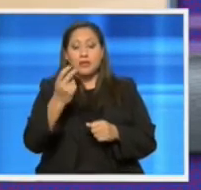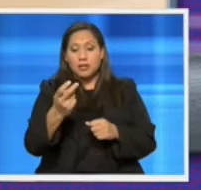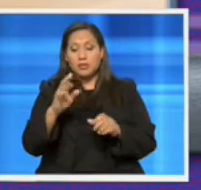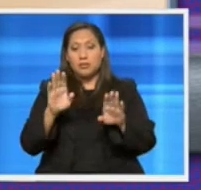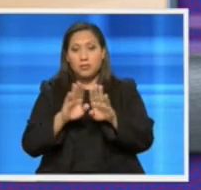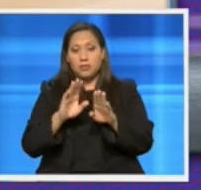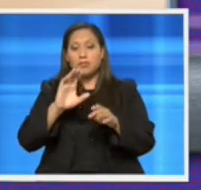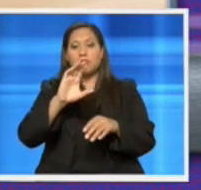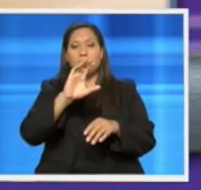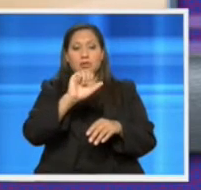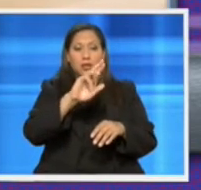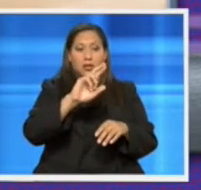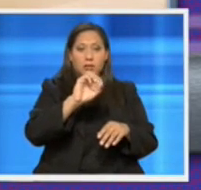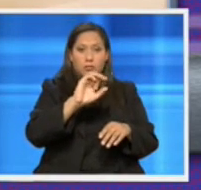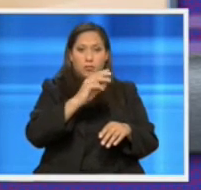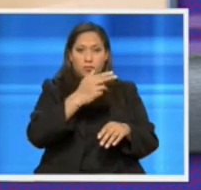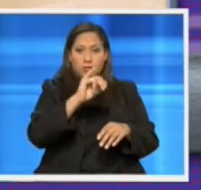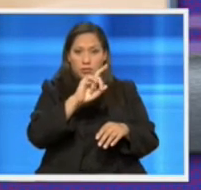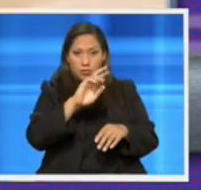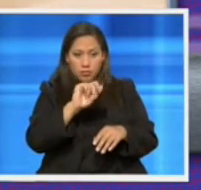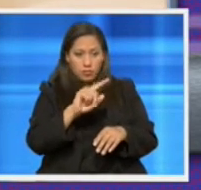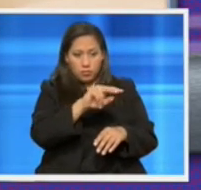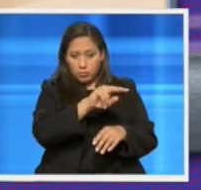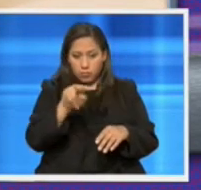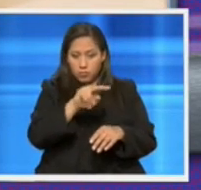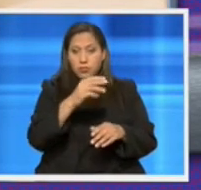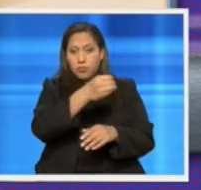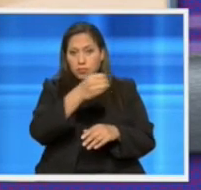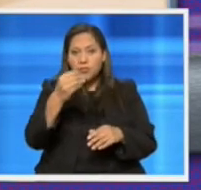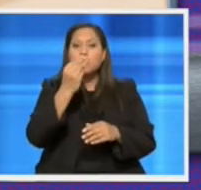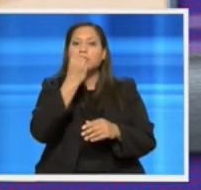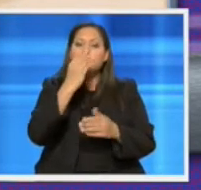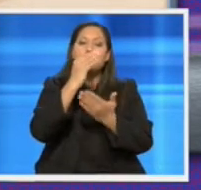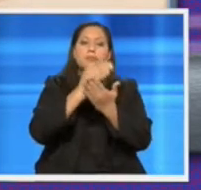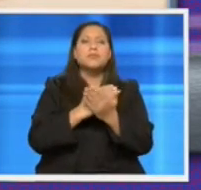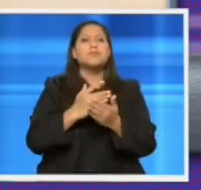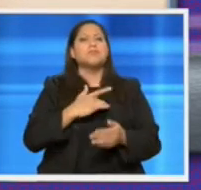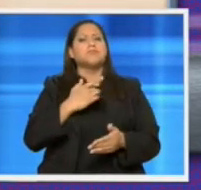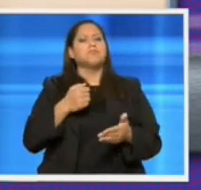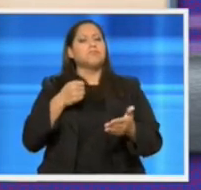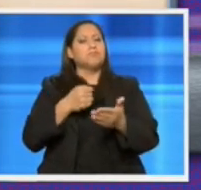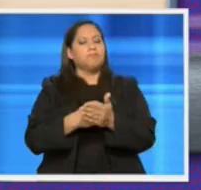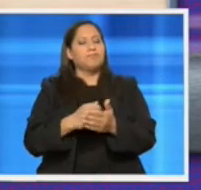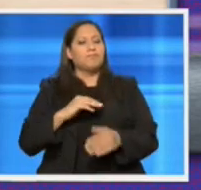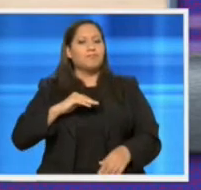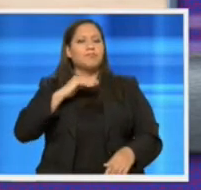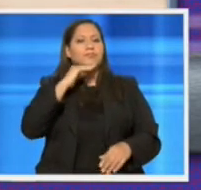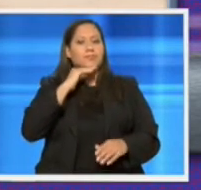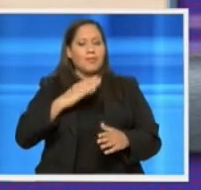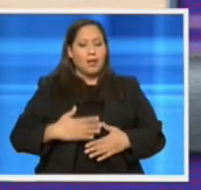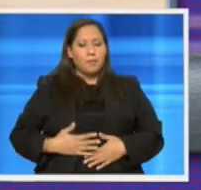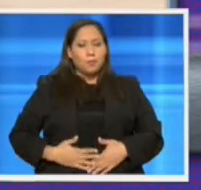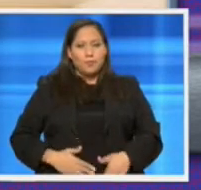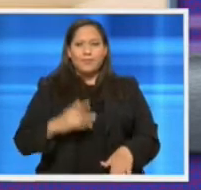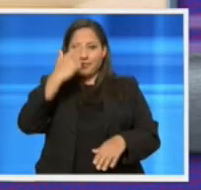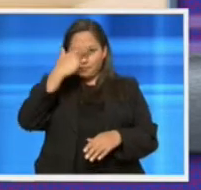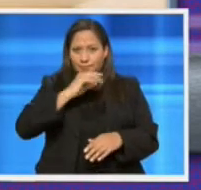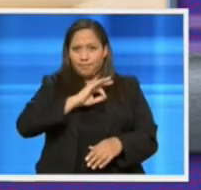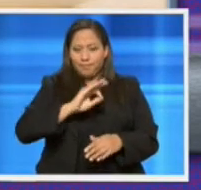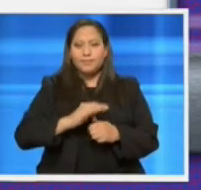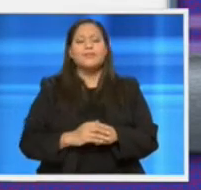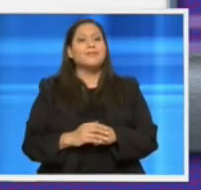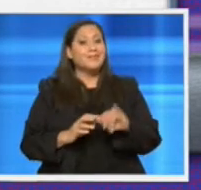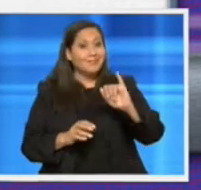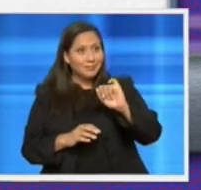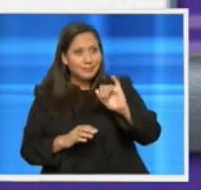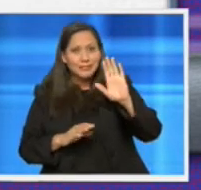orden como lo vas a comer, créanme que van a comer mucho menos y se van a sentir más planitos durante la noche. Es que sí,